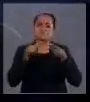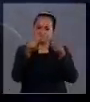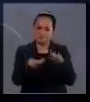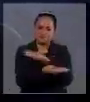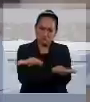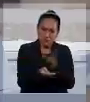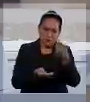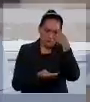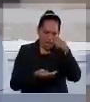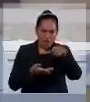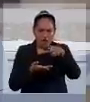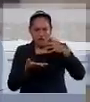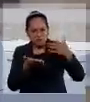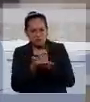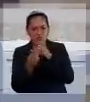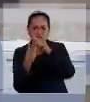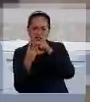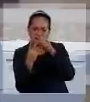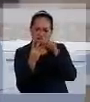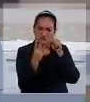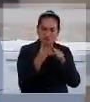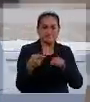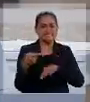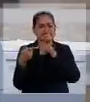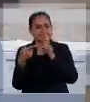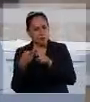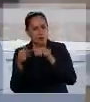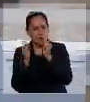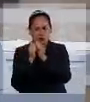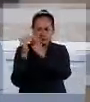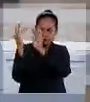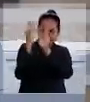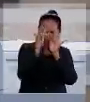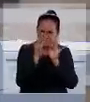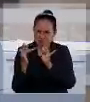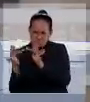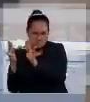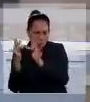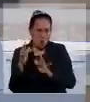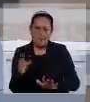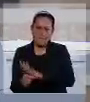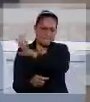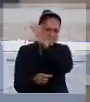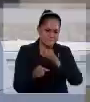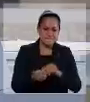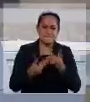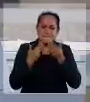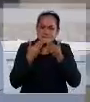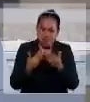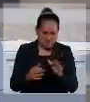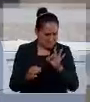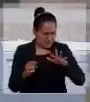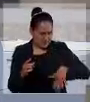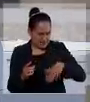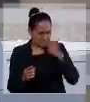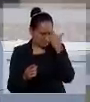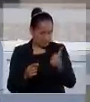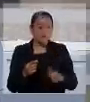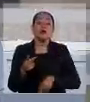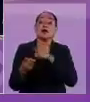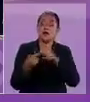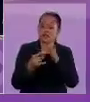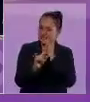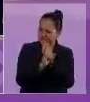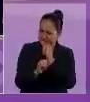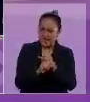cosas: los dispositivos, que haya cobertura en el territorio nacional, como justamente lo señalabas, y que haya también internet gratuito